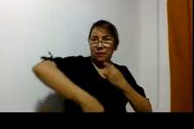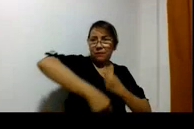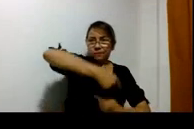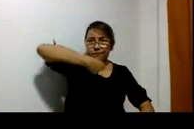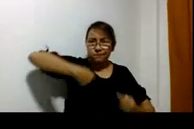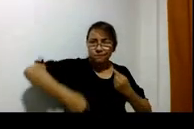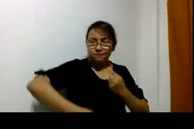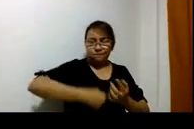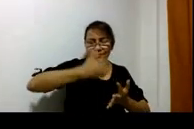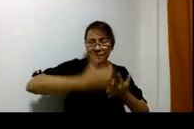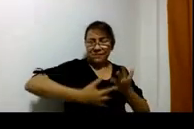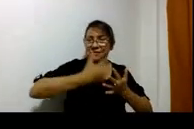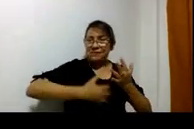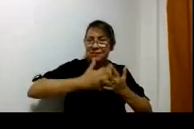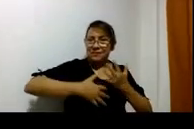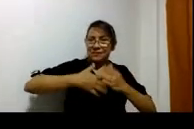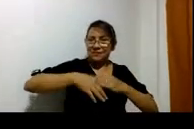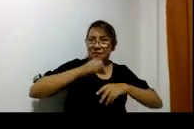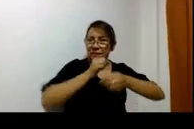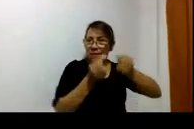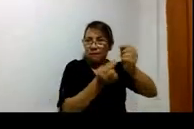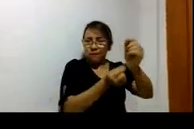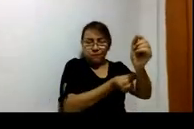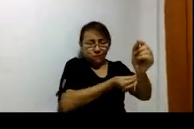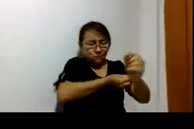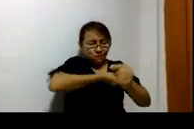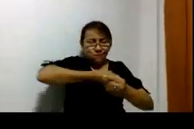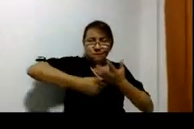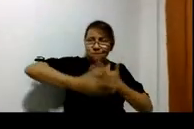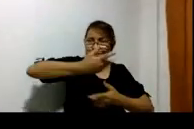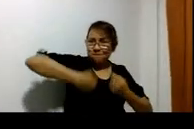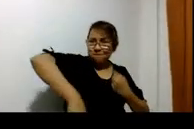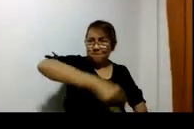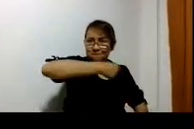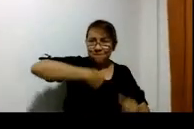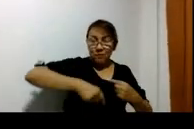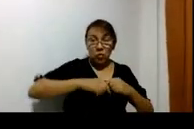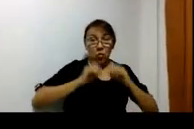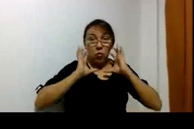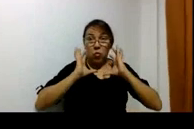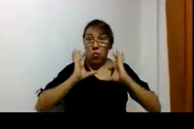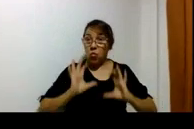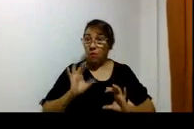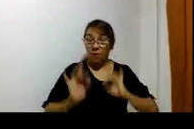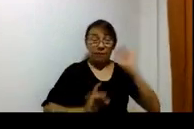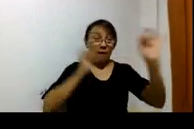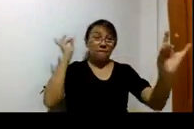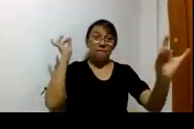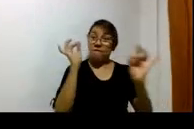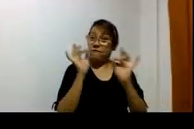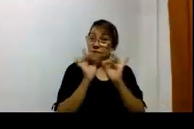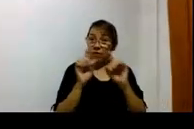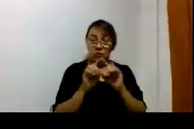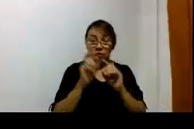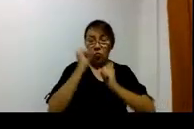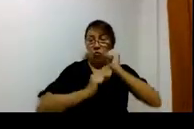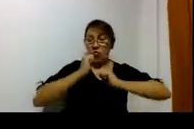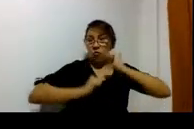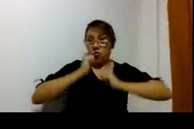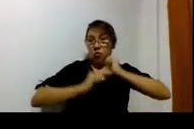sistema vascular. Entonces, miren que esto es siempre, el cuerpo humano es una perfección, es una máquina, pero todos sus sistemas